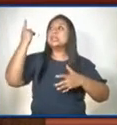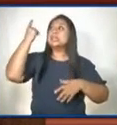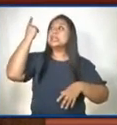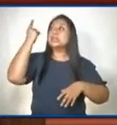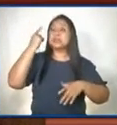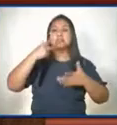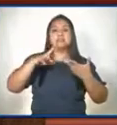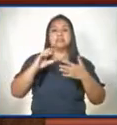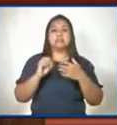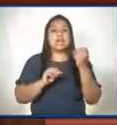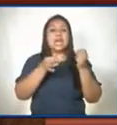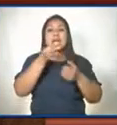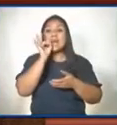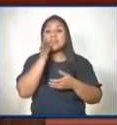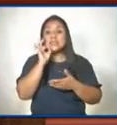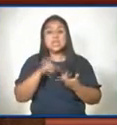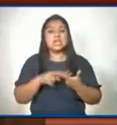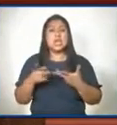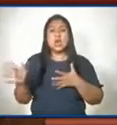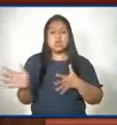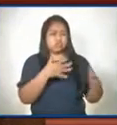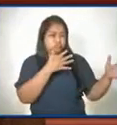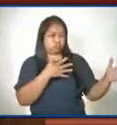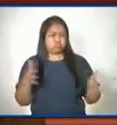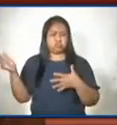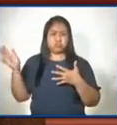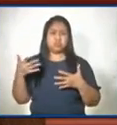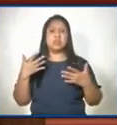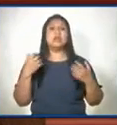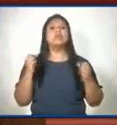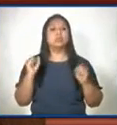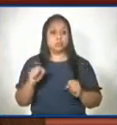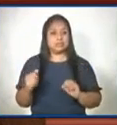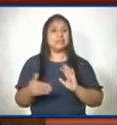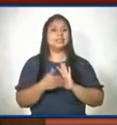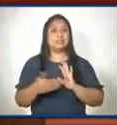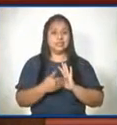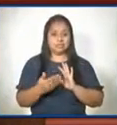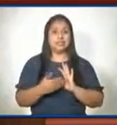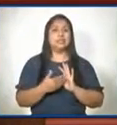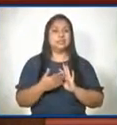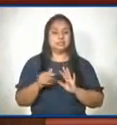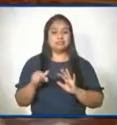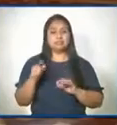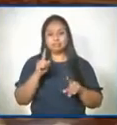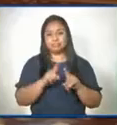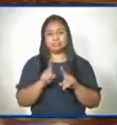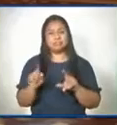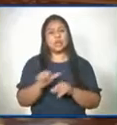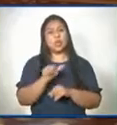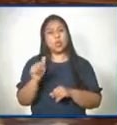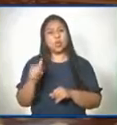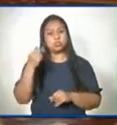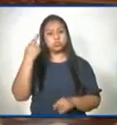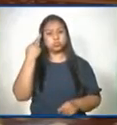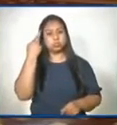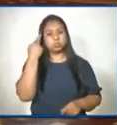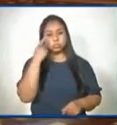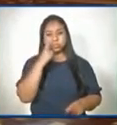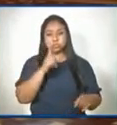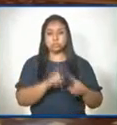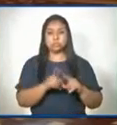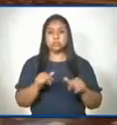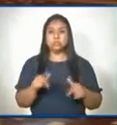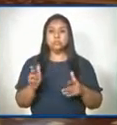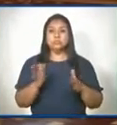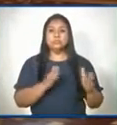Por ejemplo, los vientos muy fuertes pueden afectar la fruta. Y hay otras razones que van